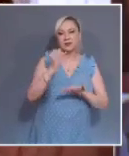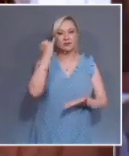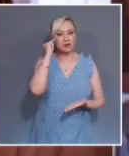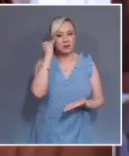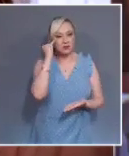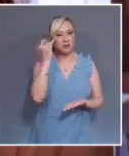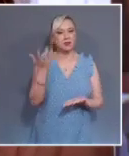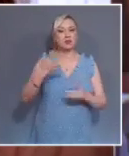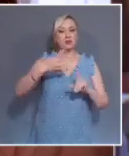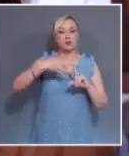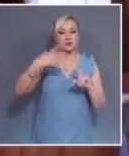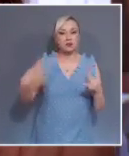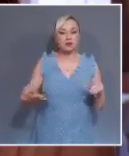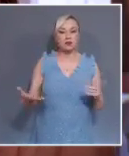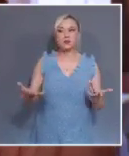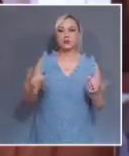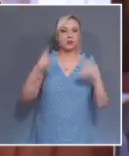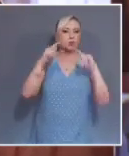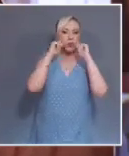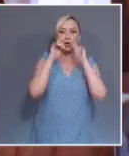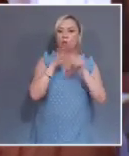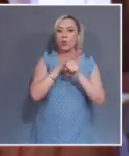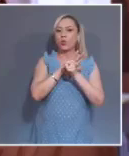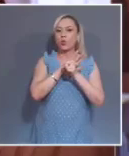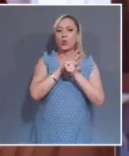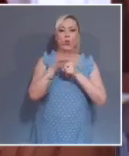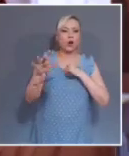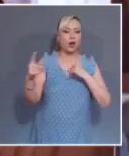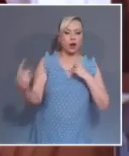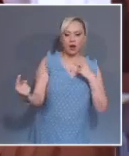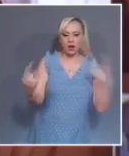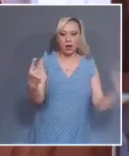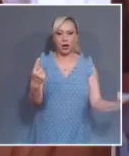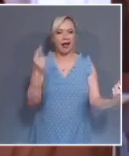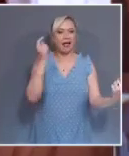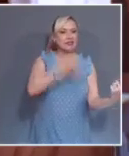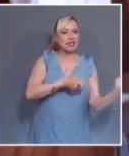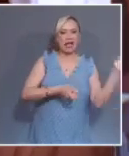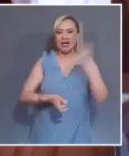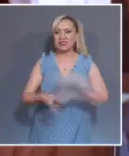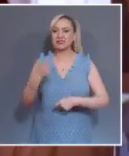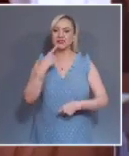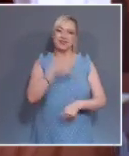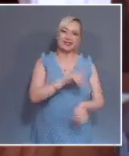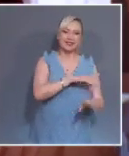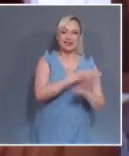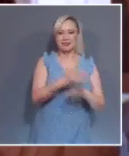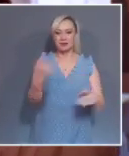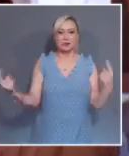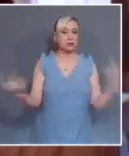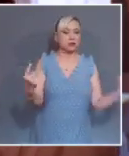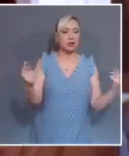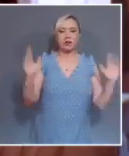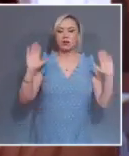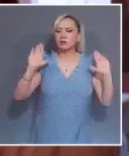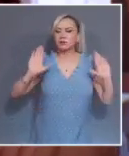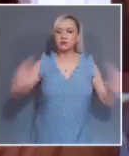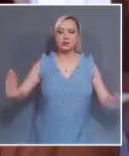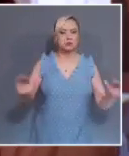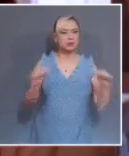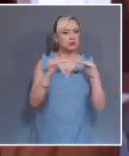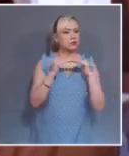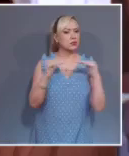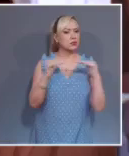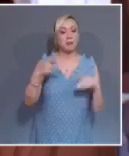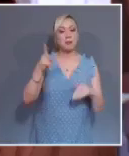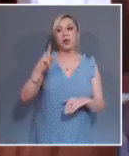de la actividad de las partes, y esto es muy importante porque en un país de tantas desigualdades como vivimos, no todas las personas tienen acceso a